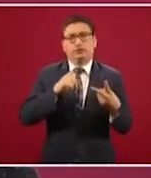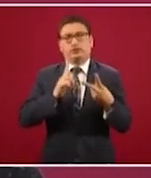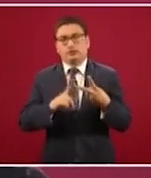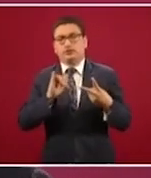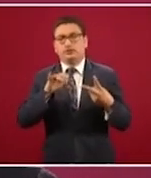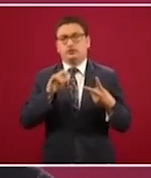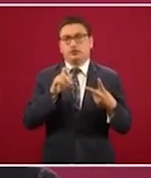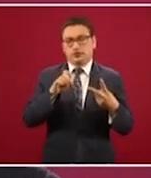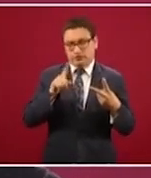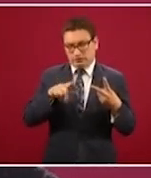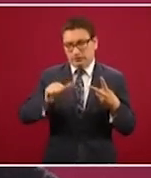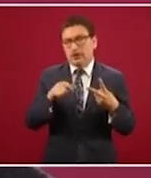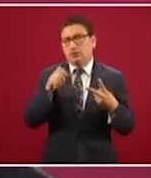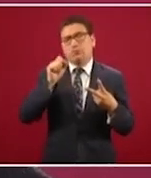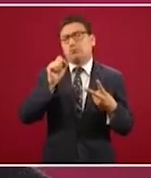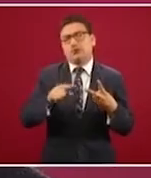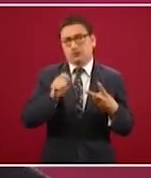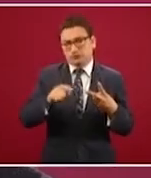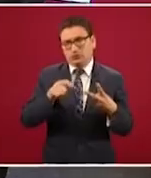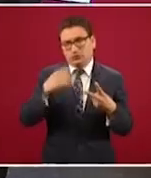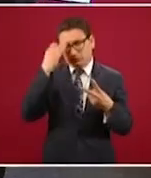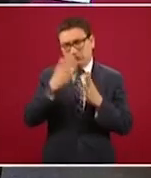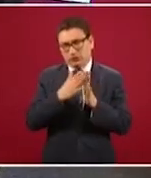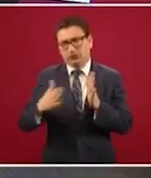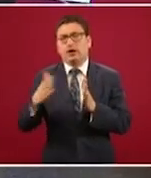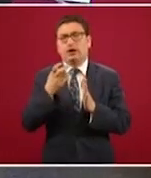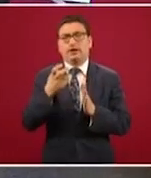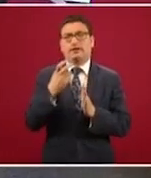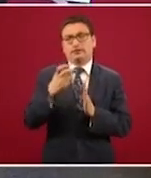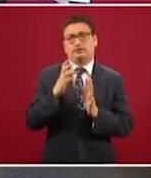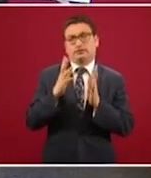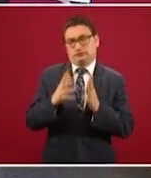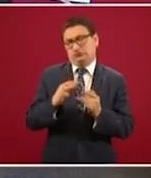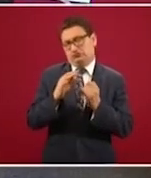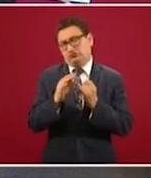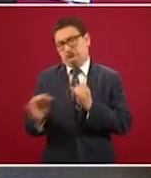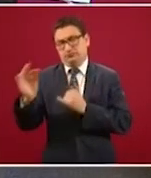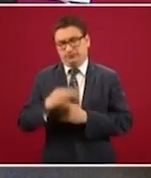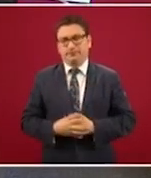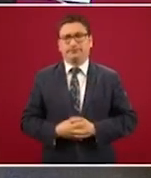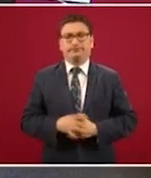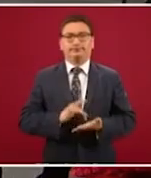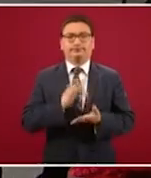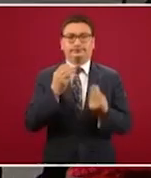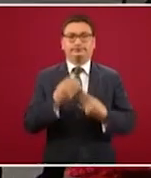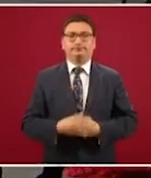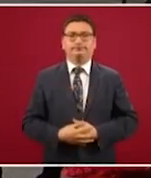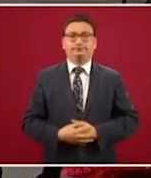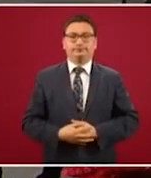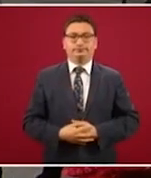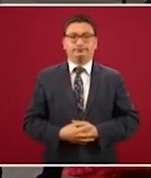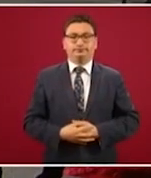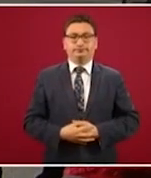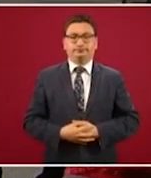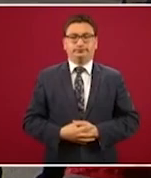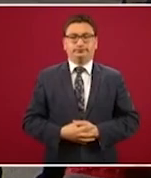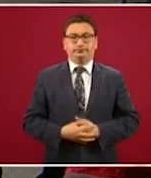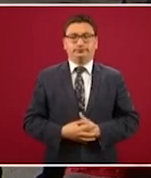influenza, que estamos justamente en la temporada de influenza, ya en la fase final. Muchas gracias, presidente.